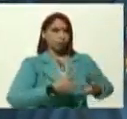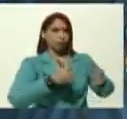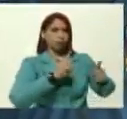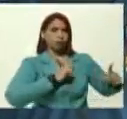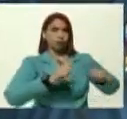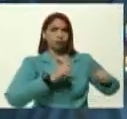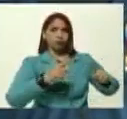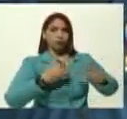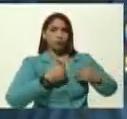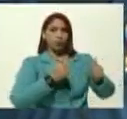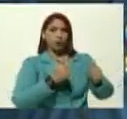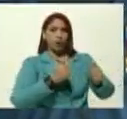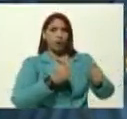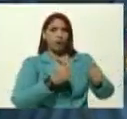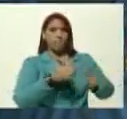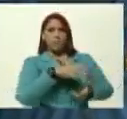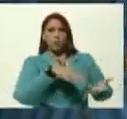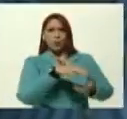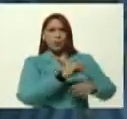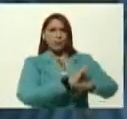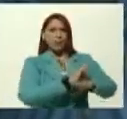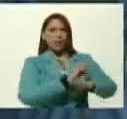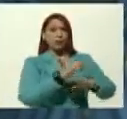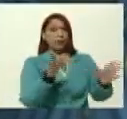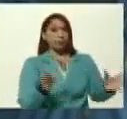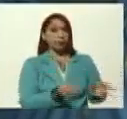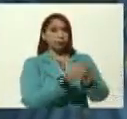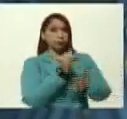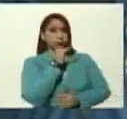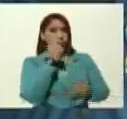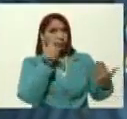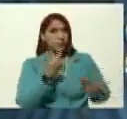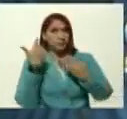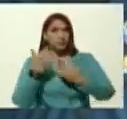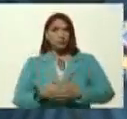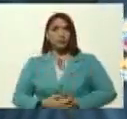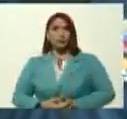seguridad en situaciones de emergencia. Con la información, retornamos a los estudios. Adelante.